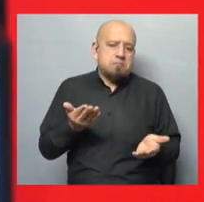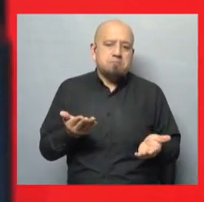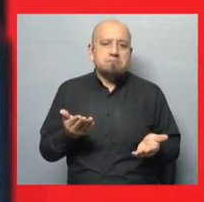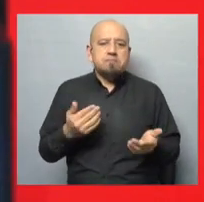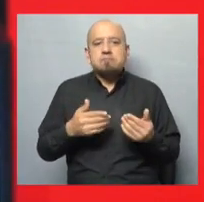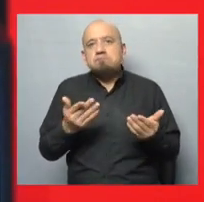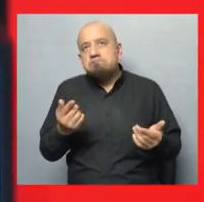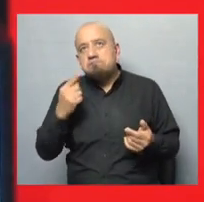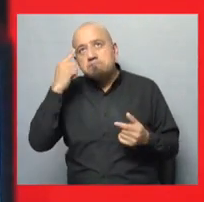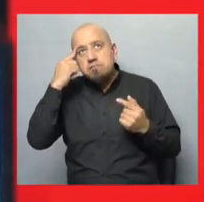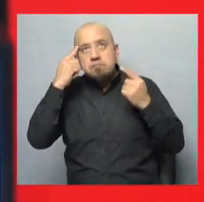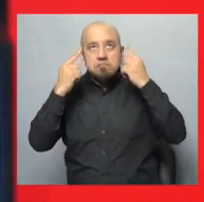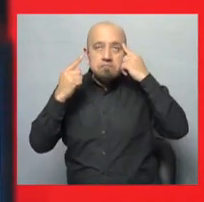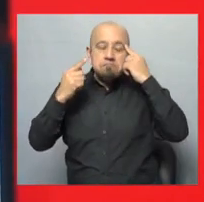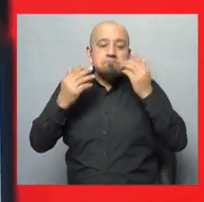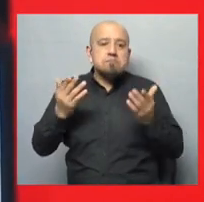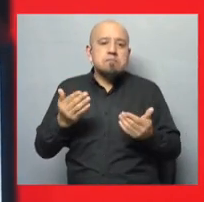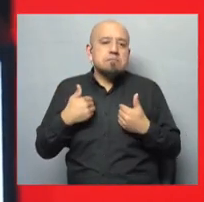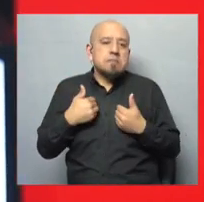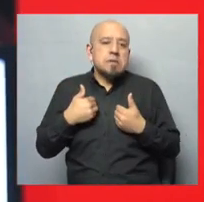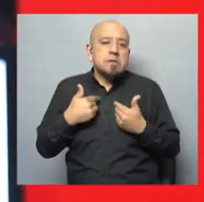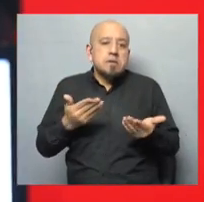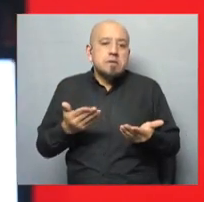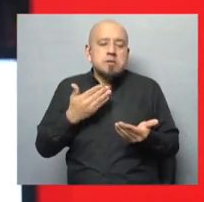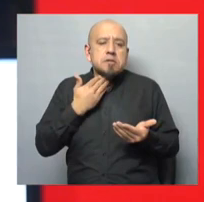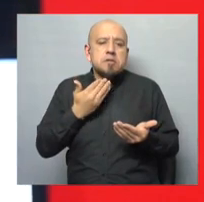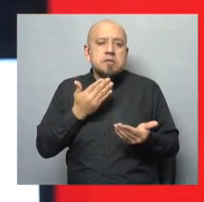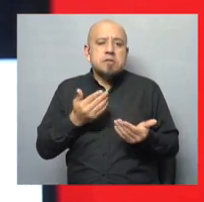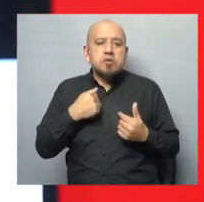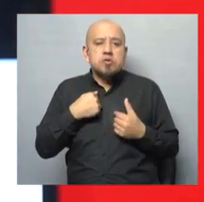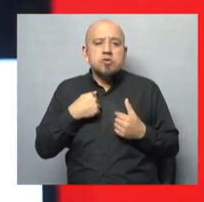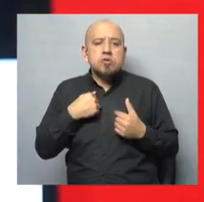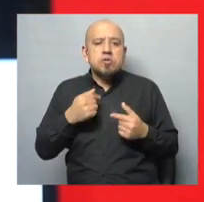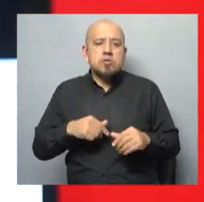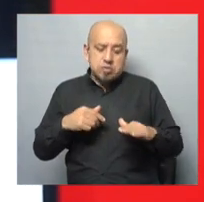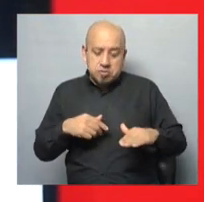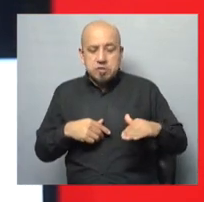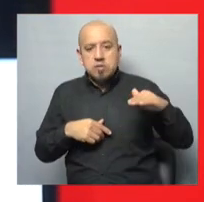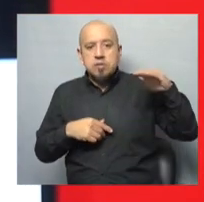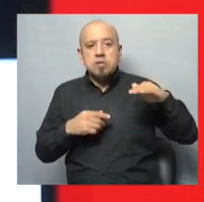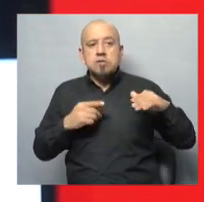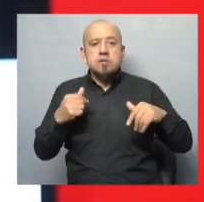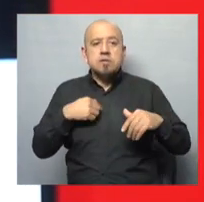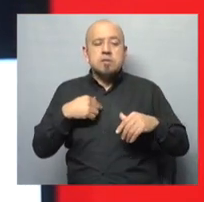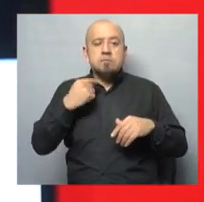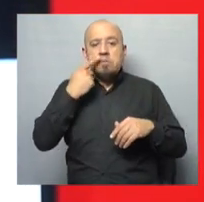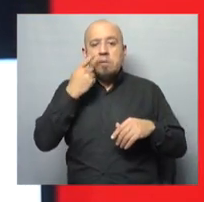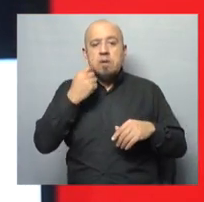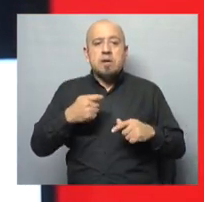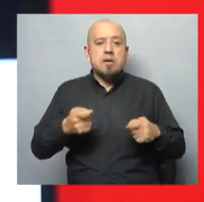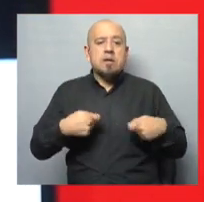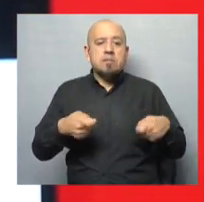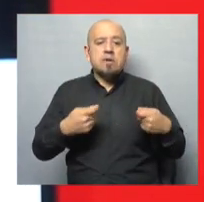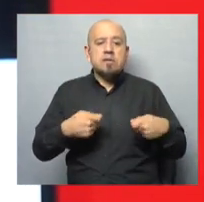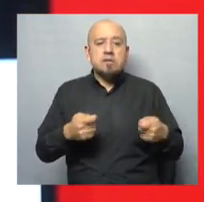las expectativas que bueno yo no tenía ninguna expectativa yo lo que quería hacer cuando era chico es mi viejo tenía un almacén yo quería ser